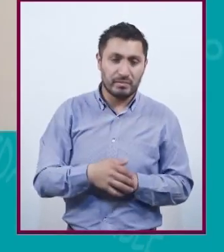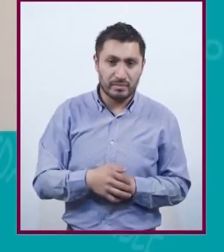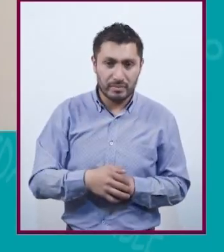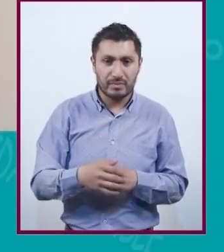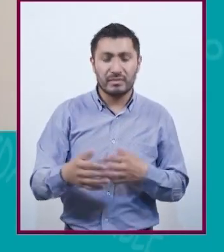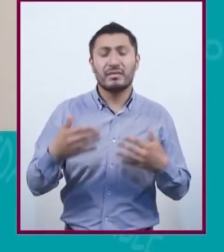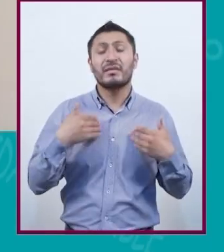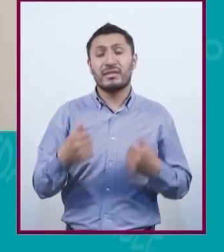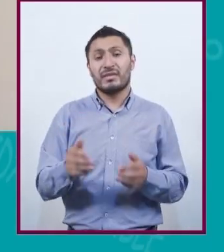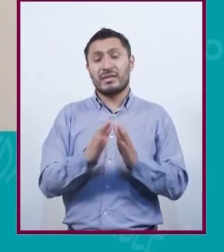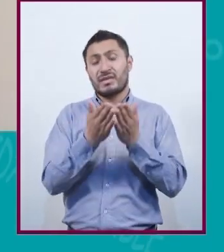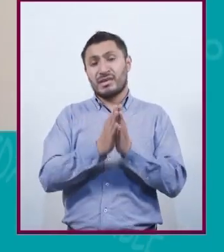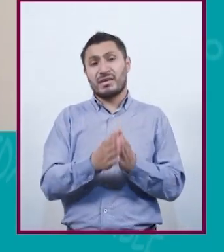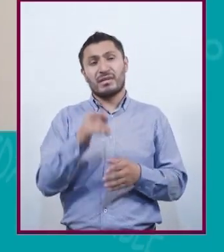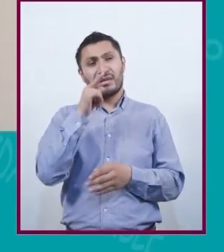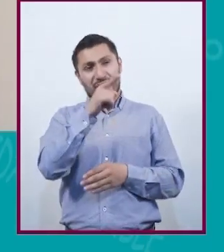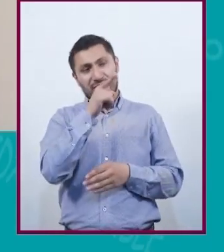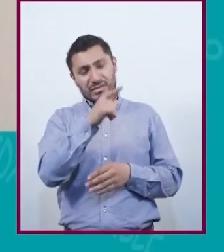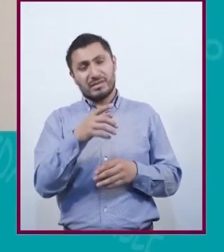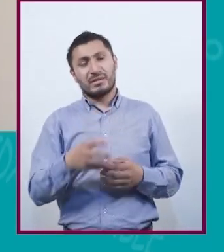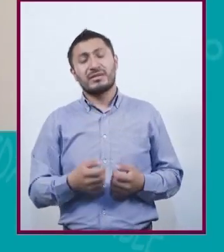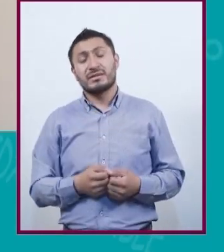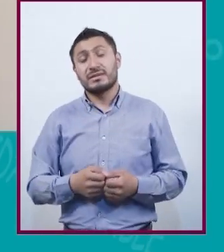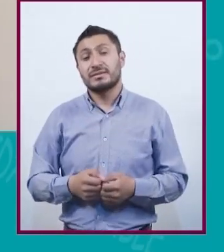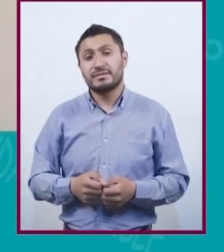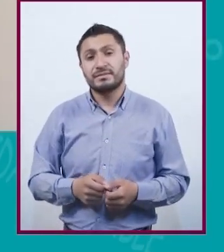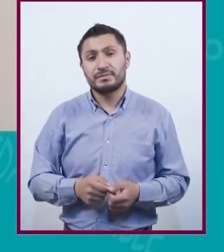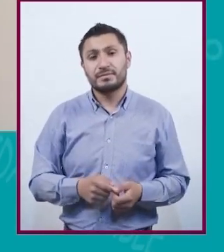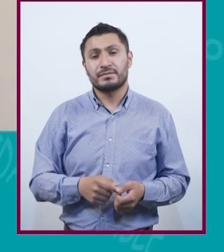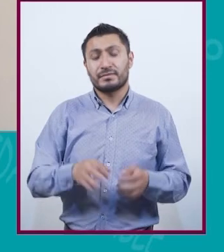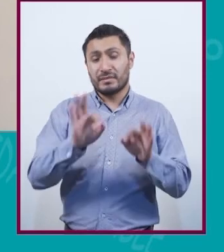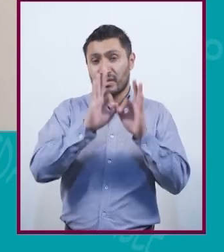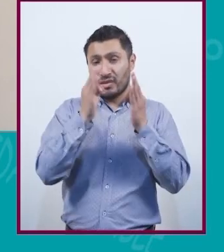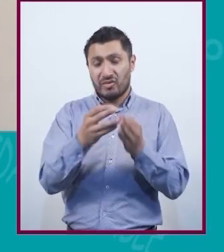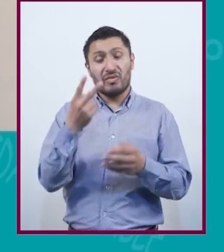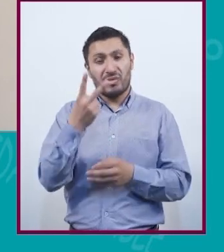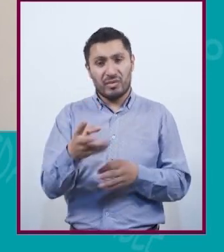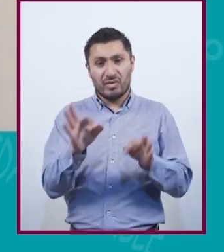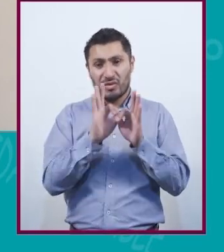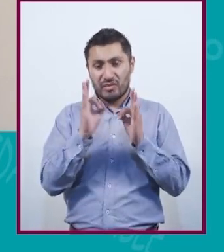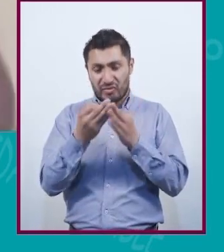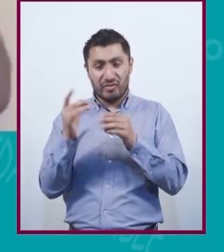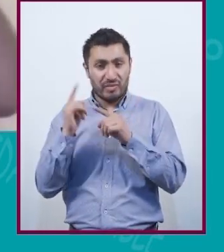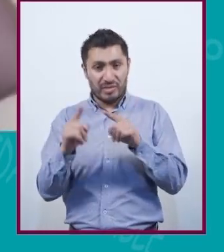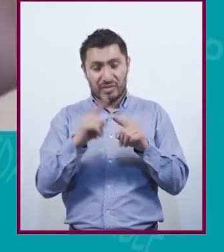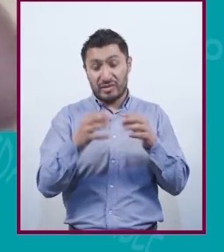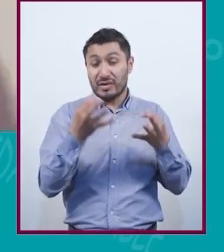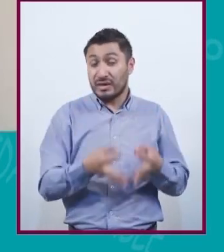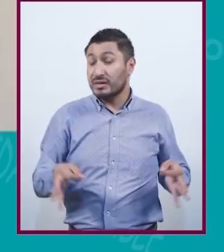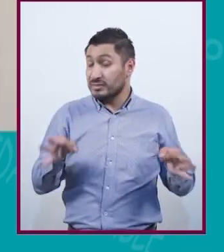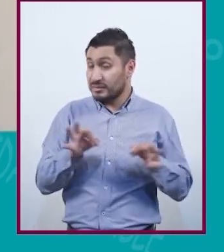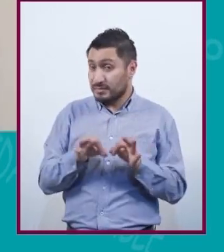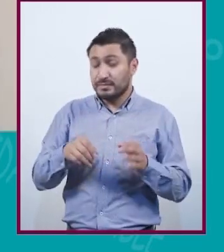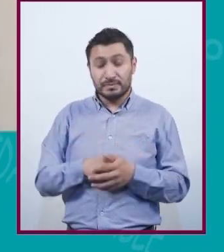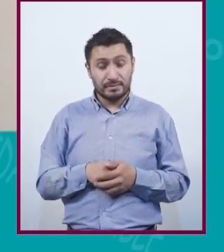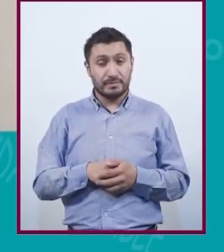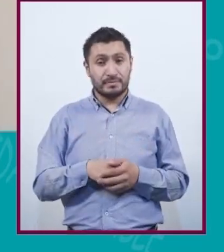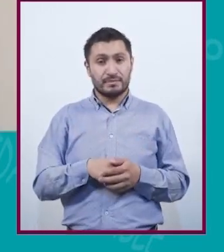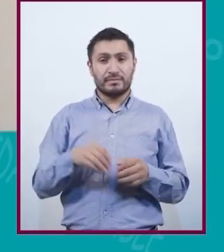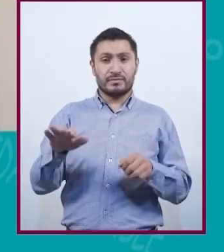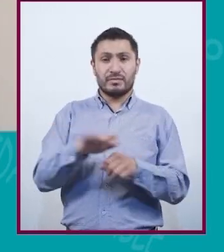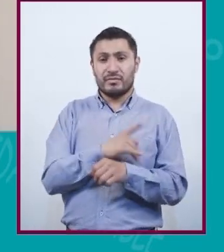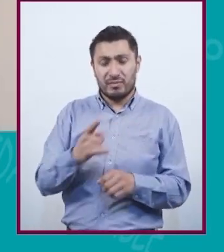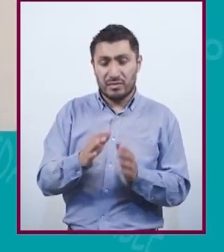es posible, claro, interpretar esta novela a la luz de estos dos fenómenos tan